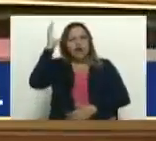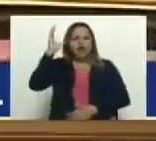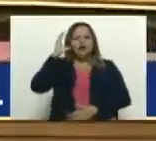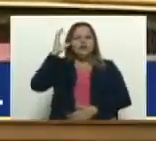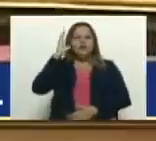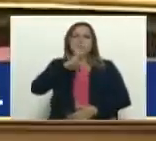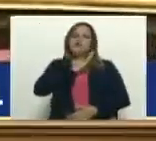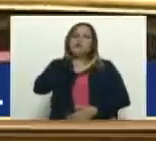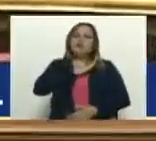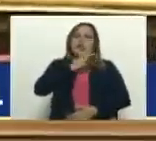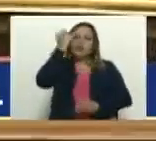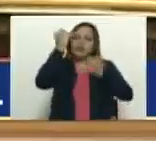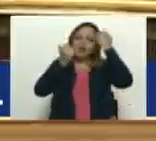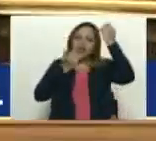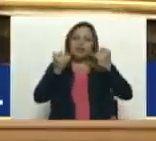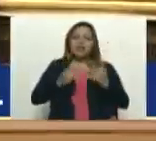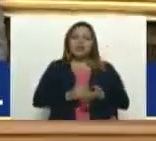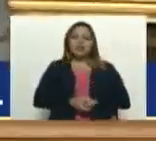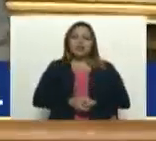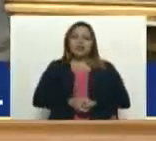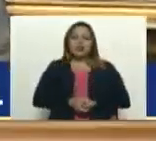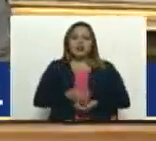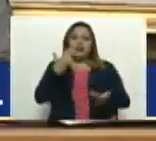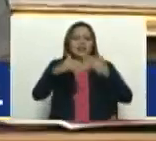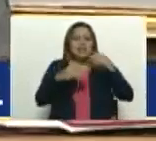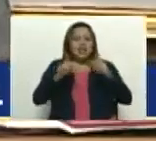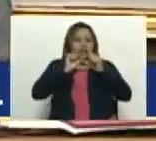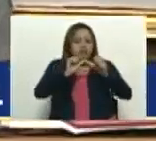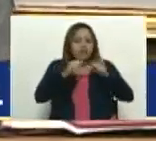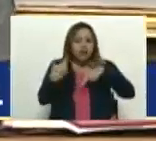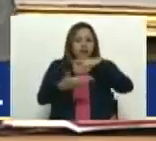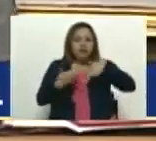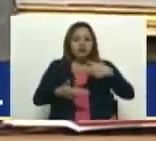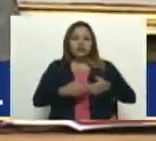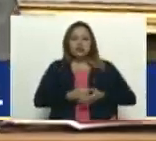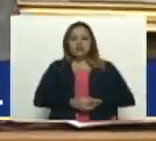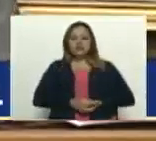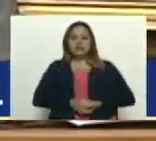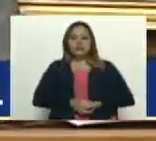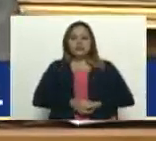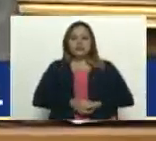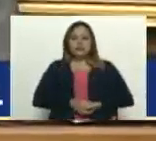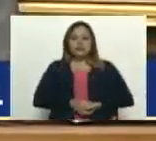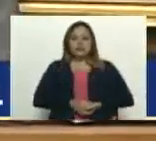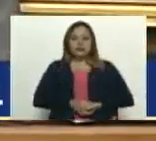filosofía, un mensaje lleno de lucha revolucionaria. Siguiente punto del orden del día, señora secretaria.